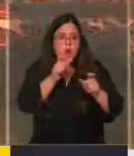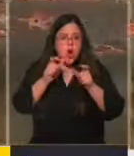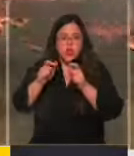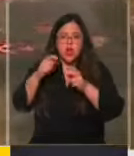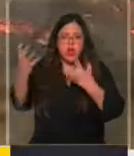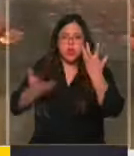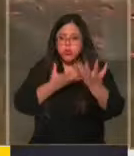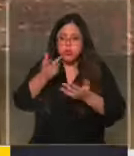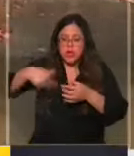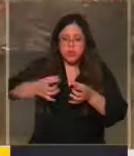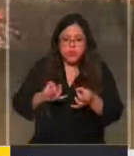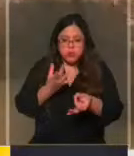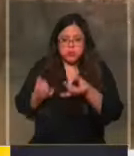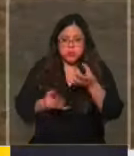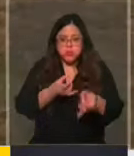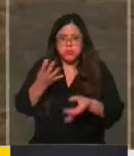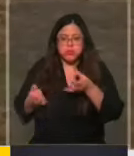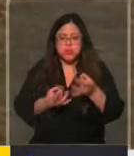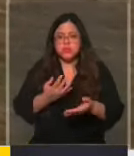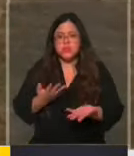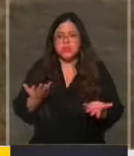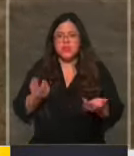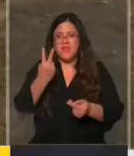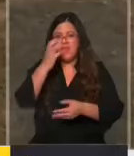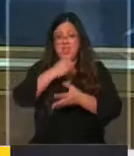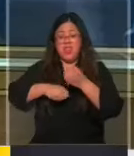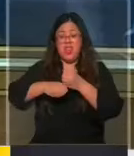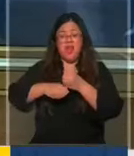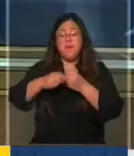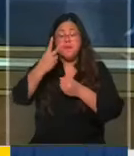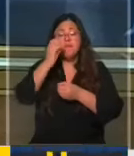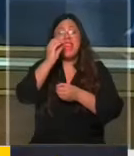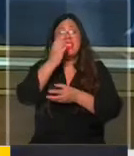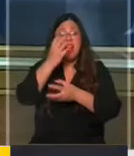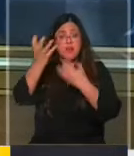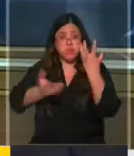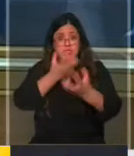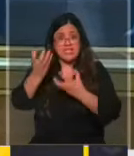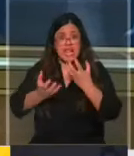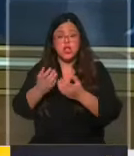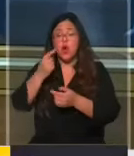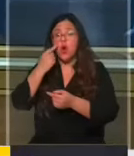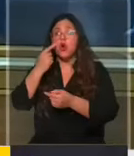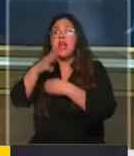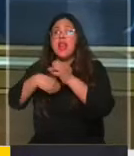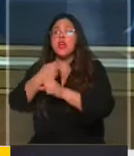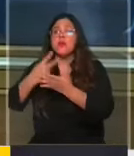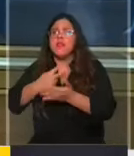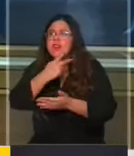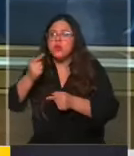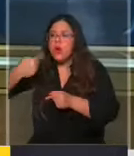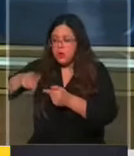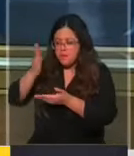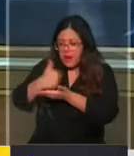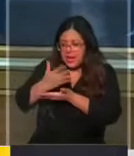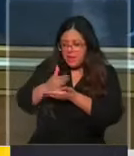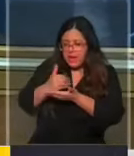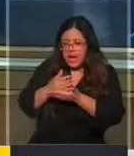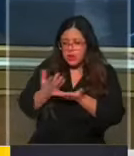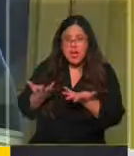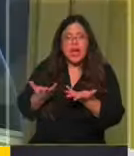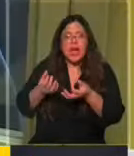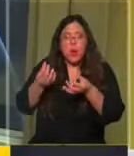venían generando hace por lo menos 20 incendios anteriores, desde el 2021 al menos, es que ellos se habrían estado organizando. ¿Para qué? Para